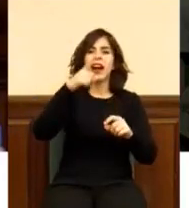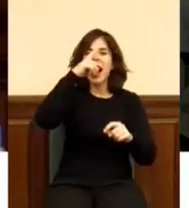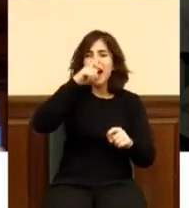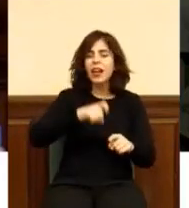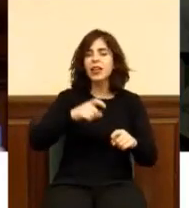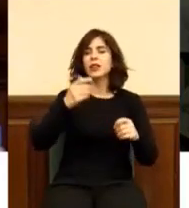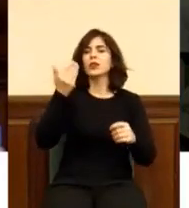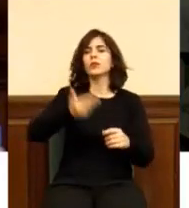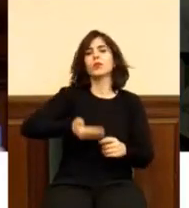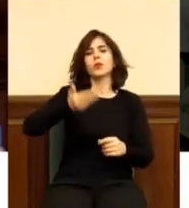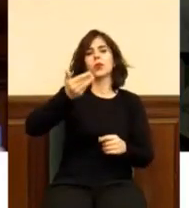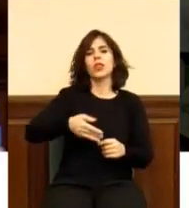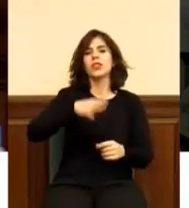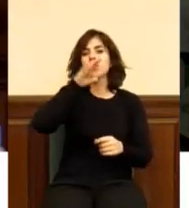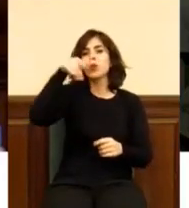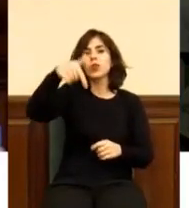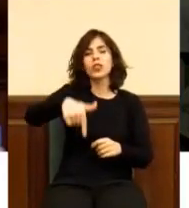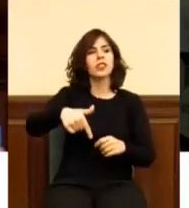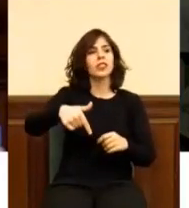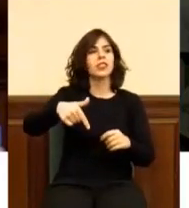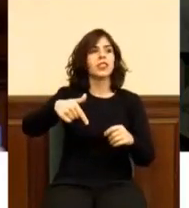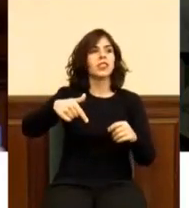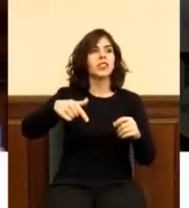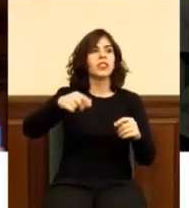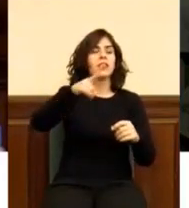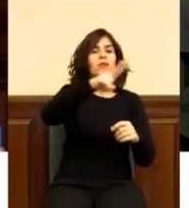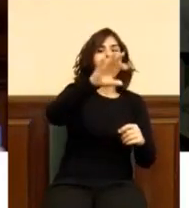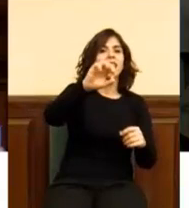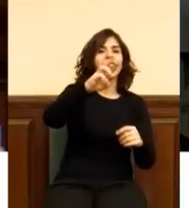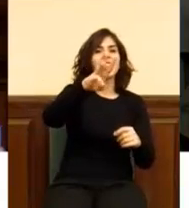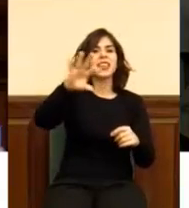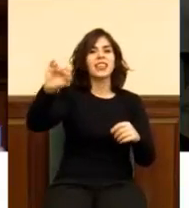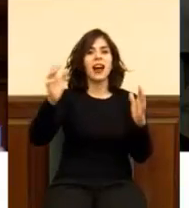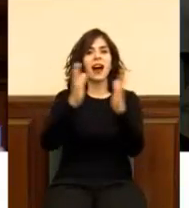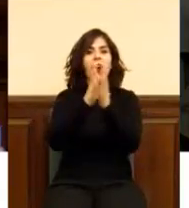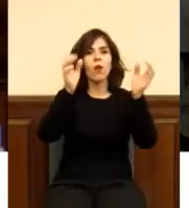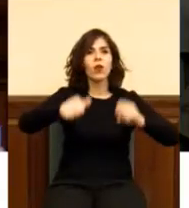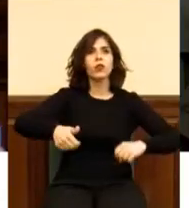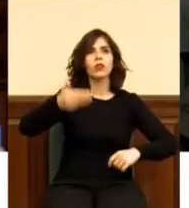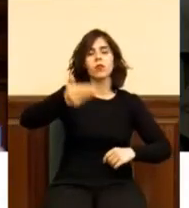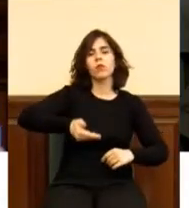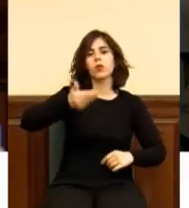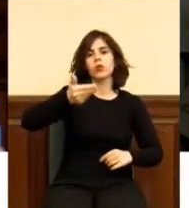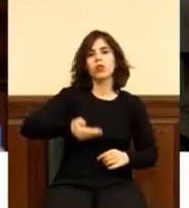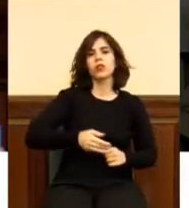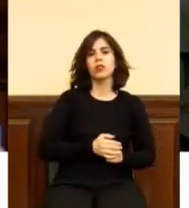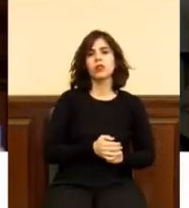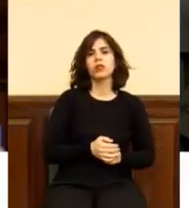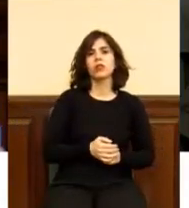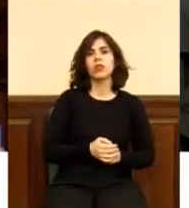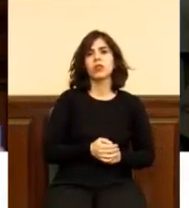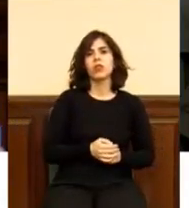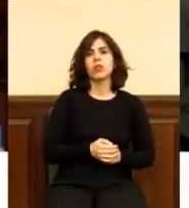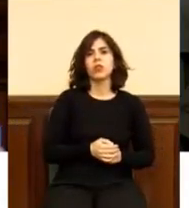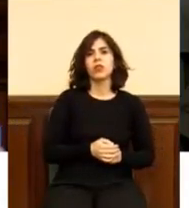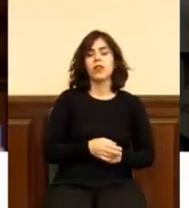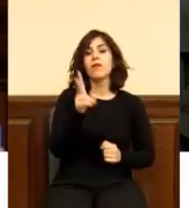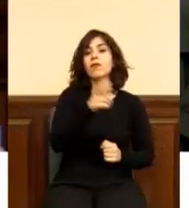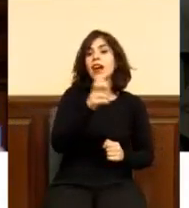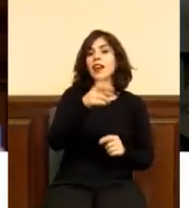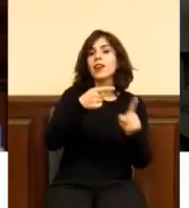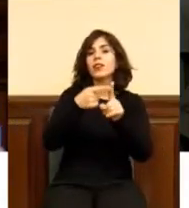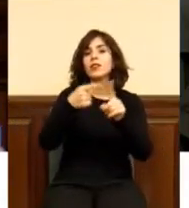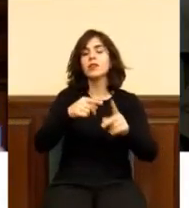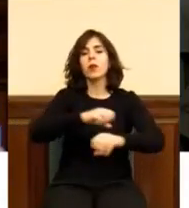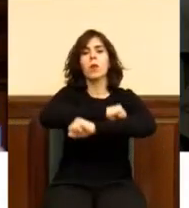decisiva, en el horizonte de los acuerdos 2030, deben de servir para dejar claro y consolidar